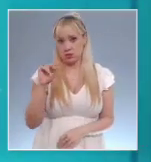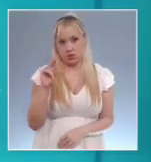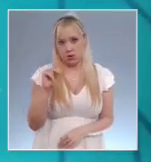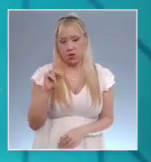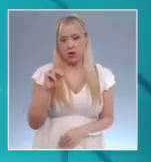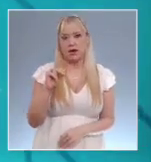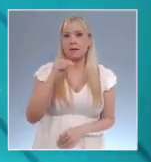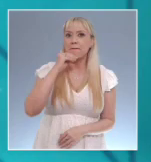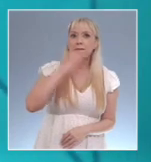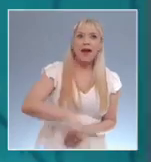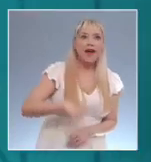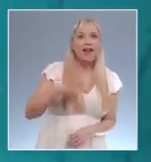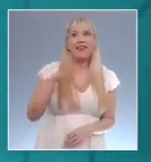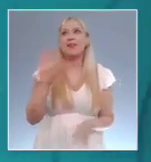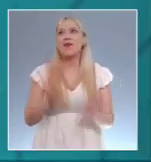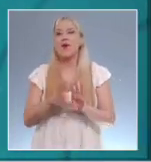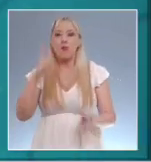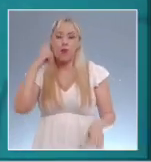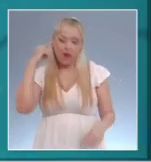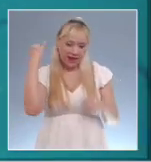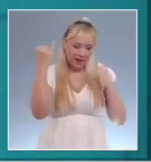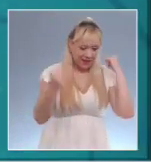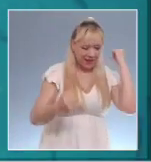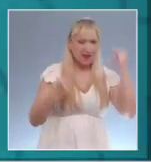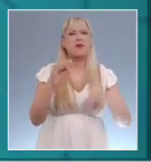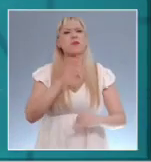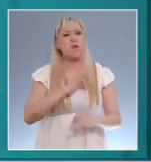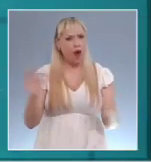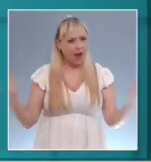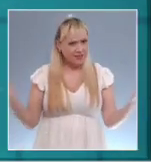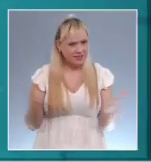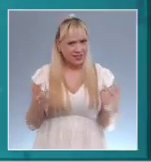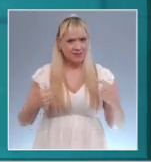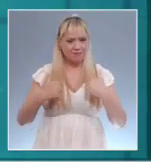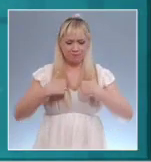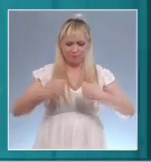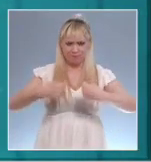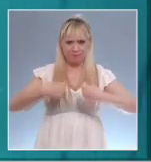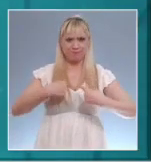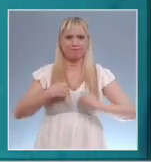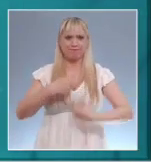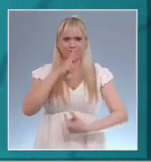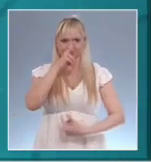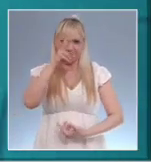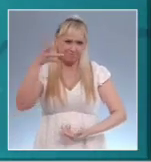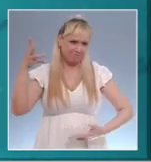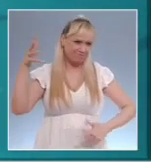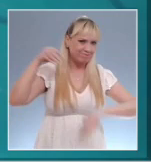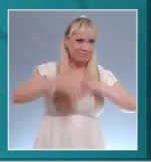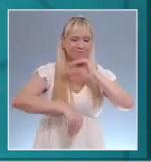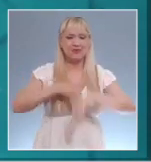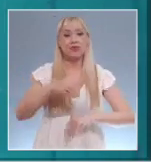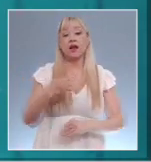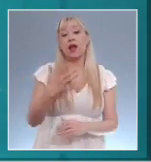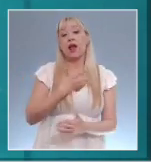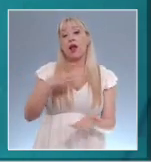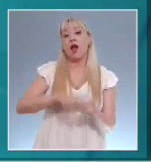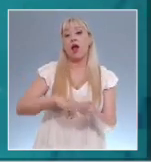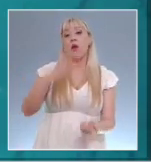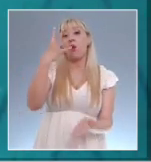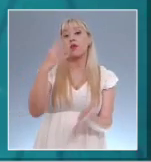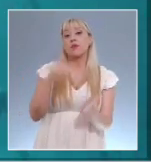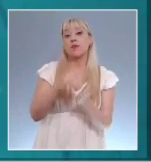autorrealizable. Informó que en nuestro país hay más de 4 millones de emprendedores, quienes emplean al 70% de las